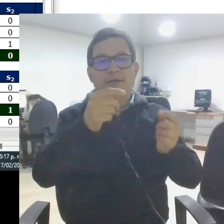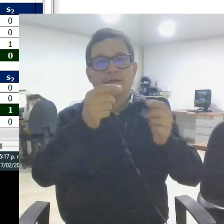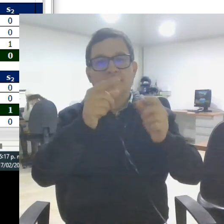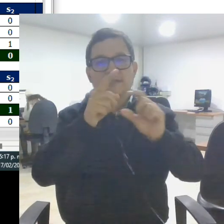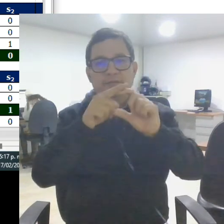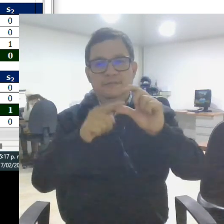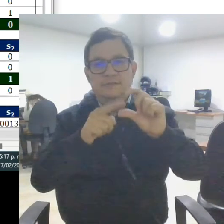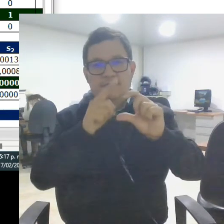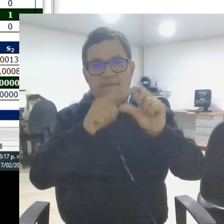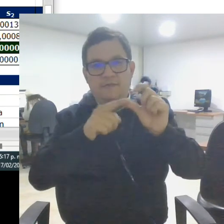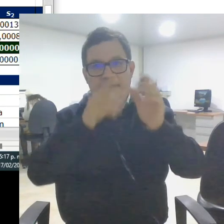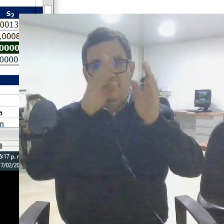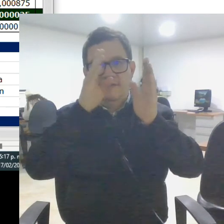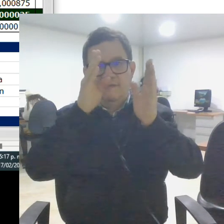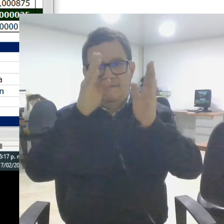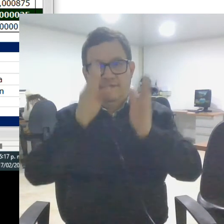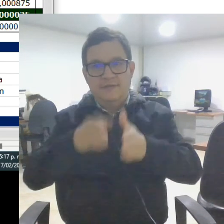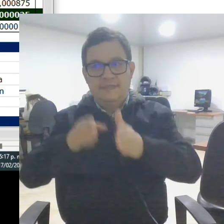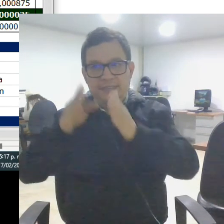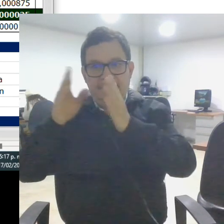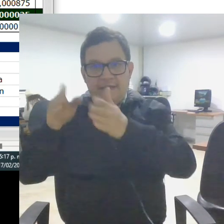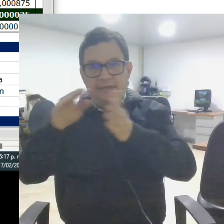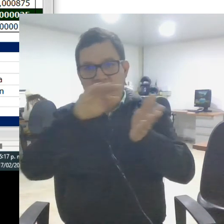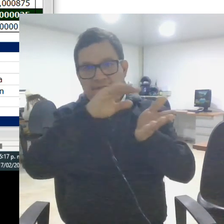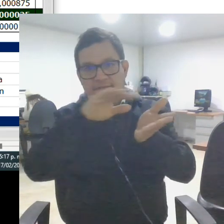filas.